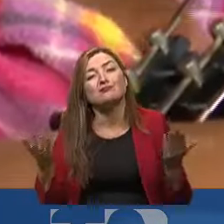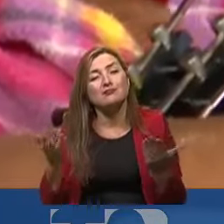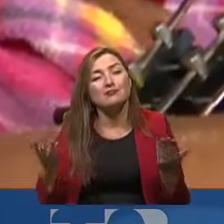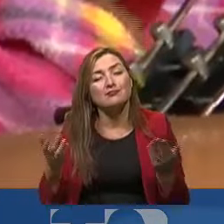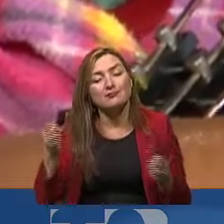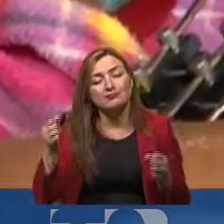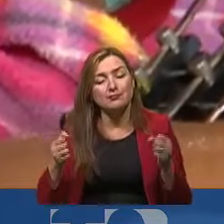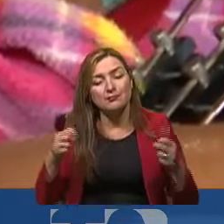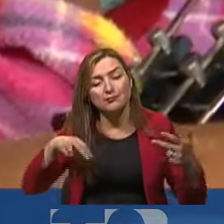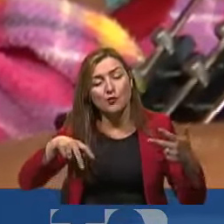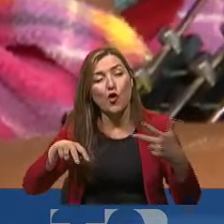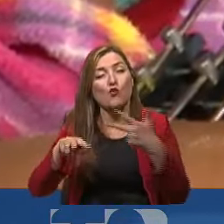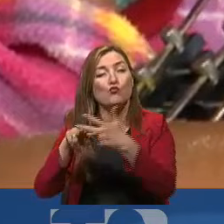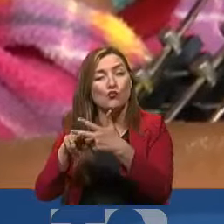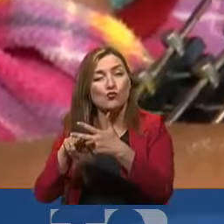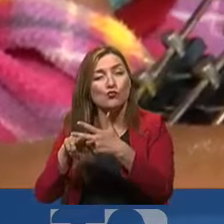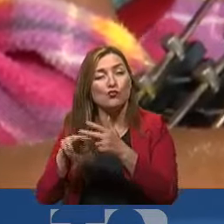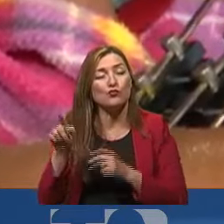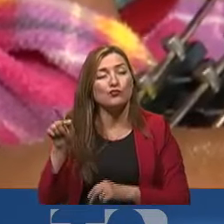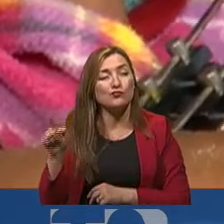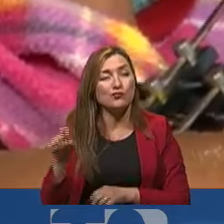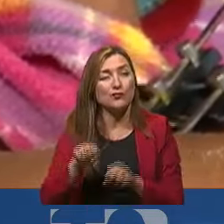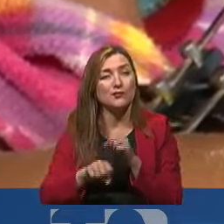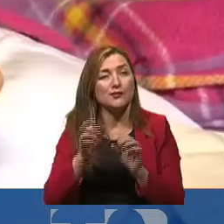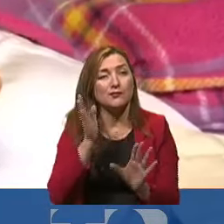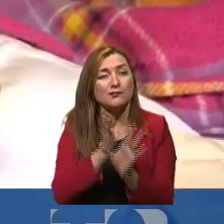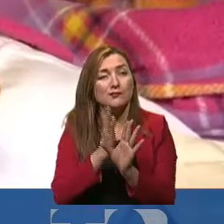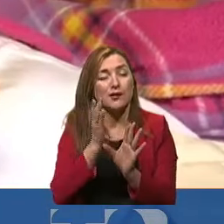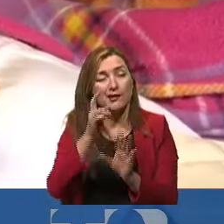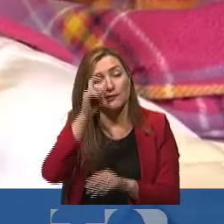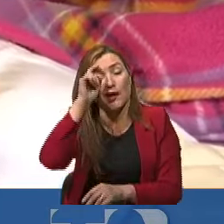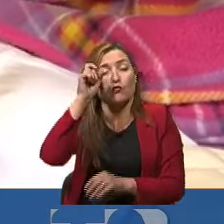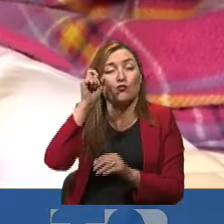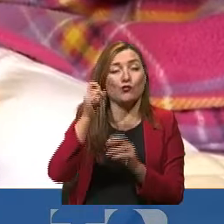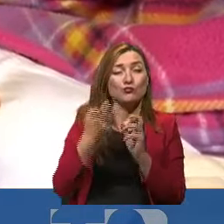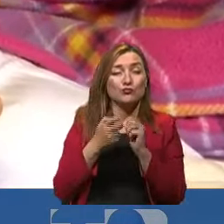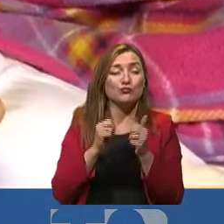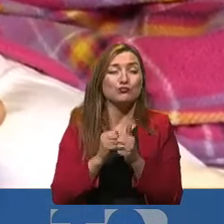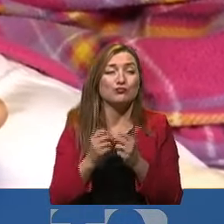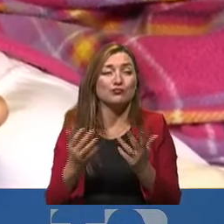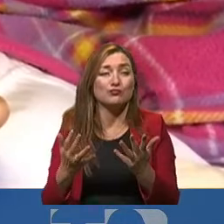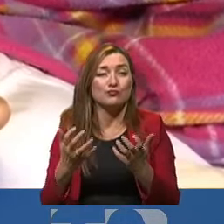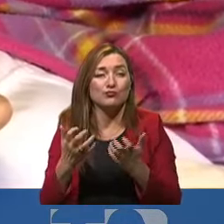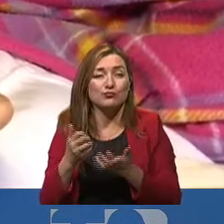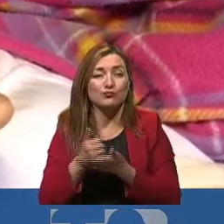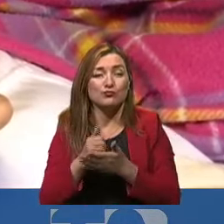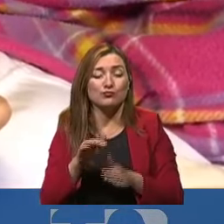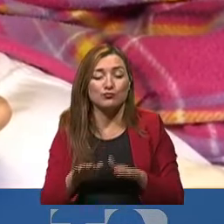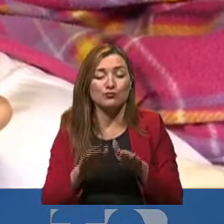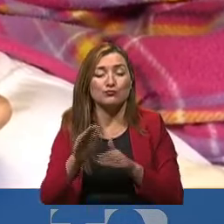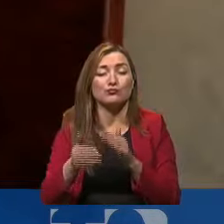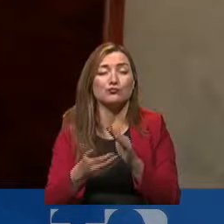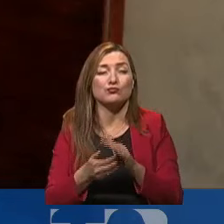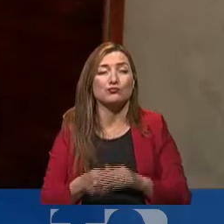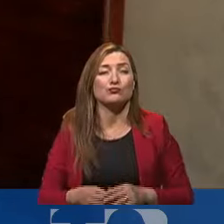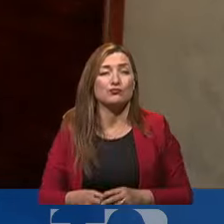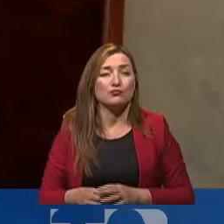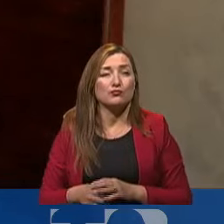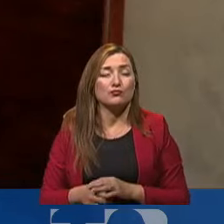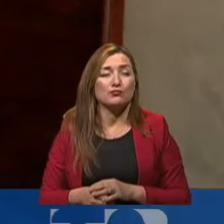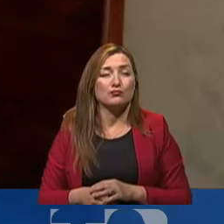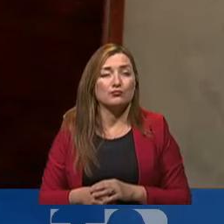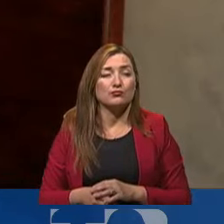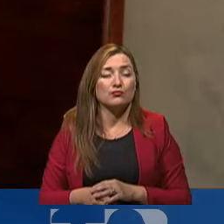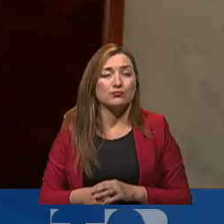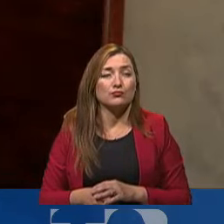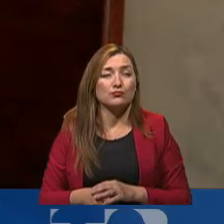que el accidente de tránsito causó en Cristina afectaciones psicológicas, por ello su mayor anhelo es que camine nuevamente. Mi ánimo de la